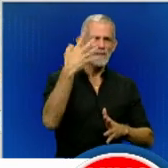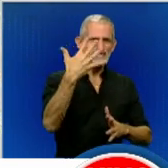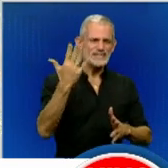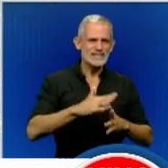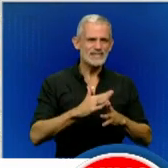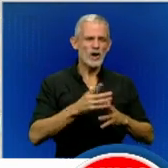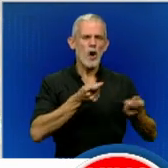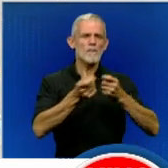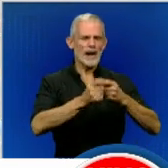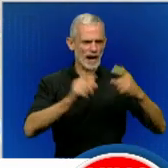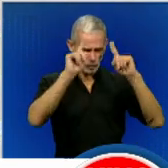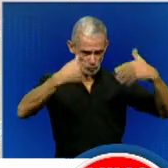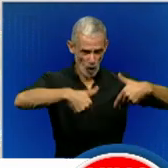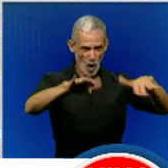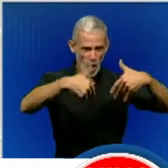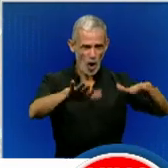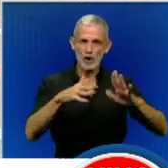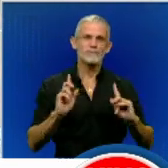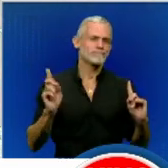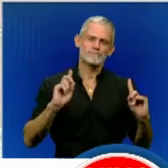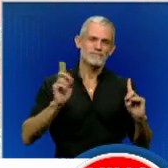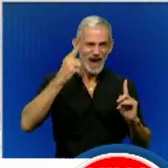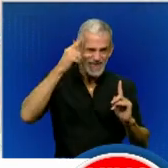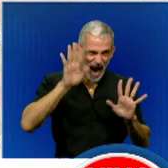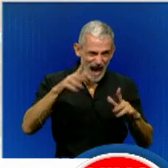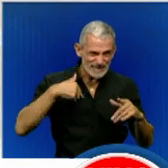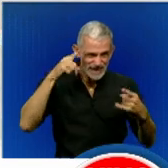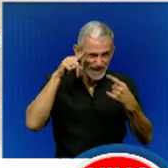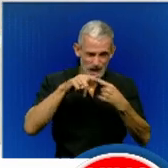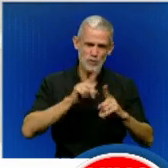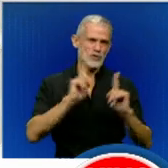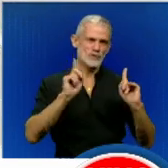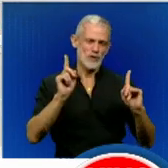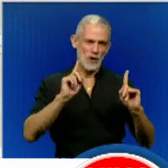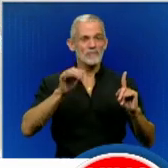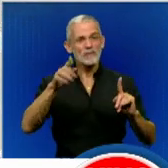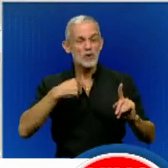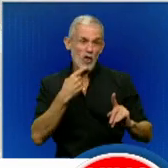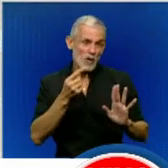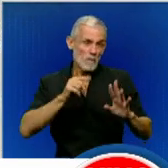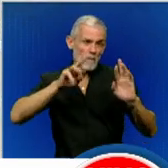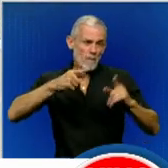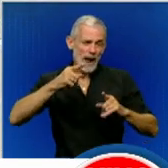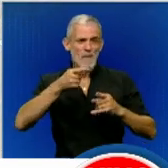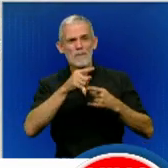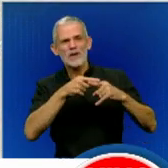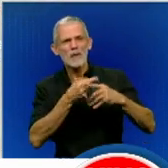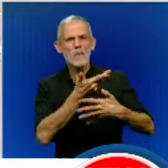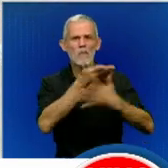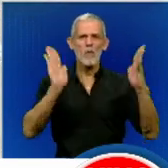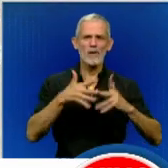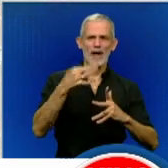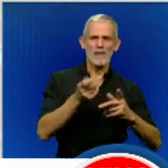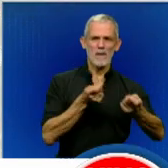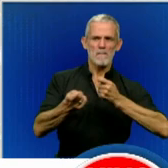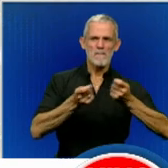autorregulados no estoy asociado esas ideas simplemente digo en las políticas públicas hay que arbitrar